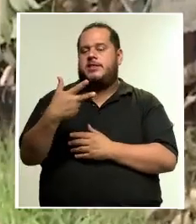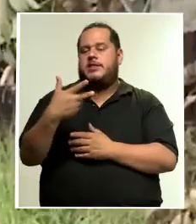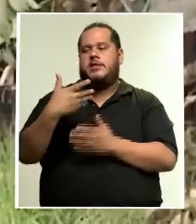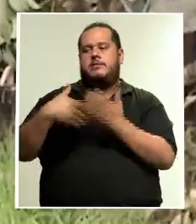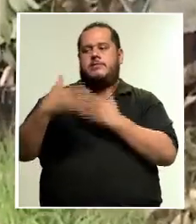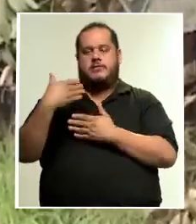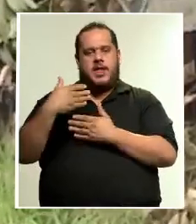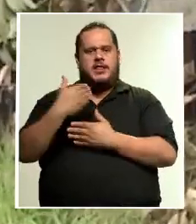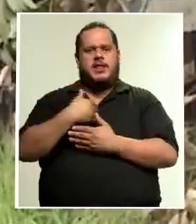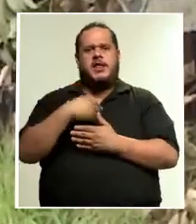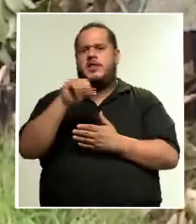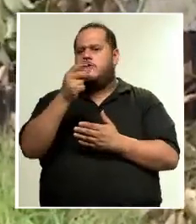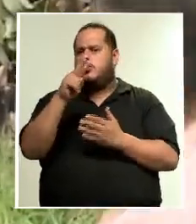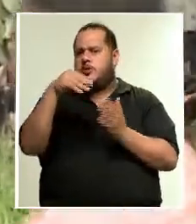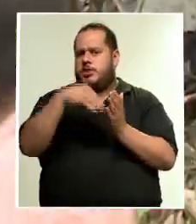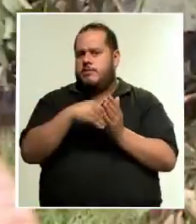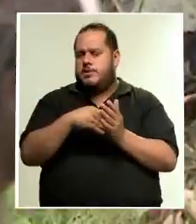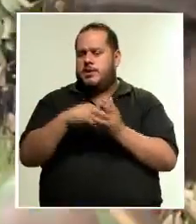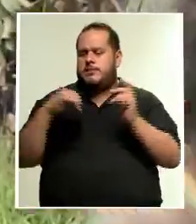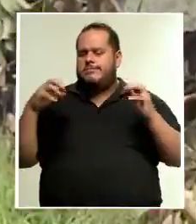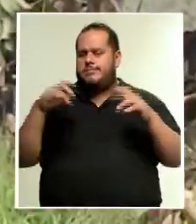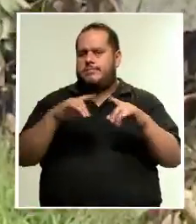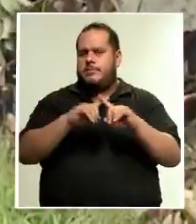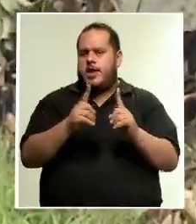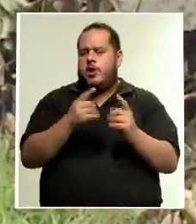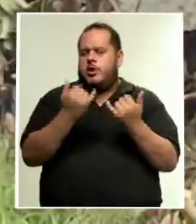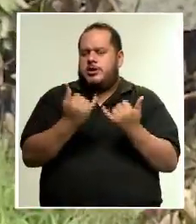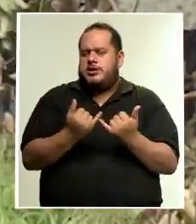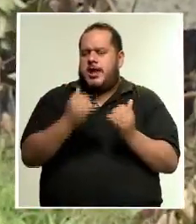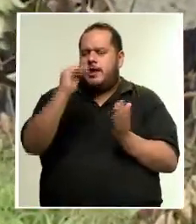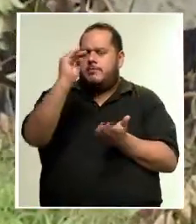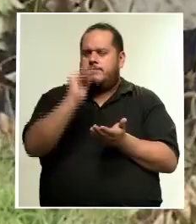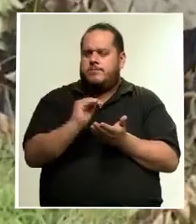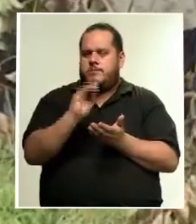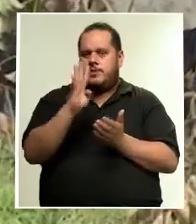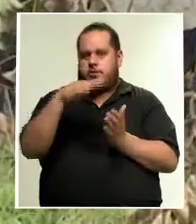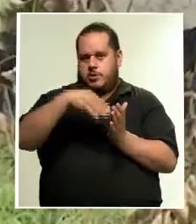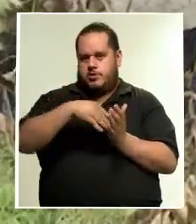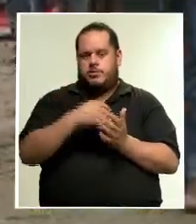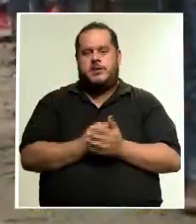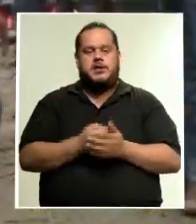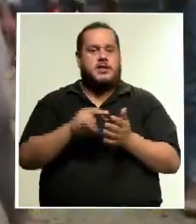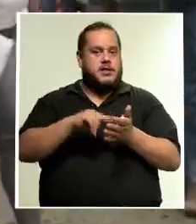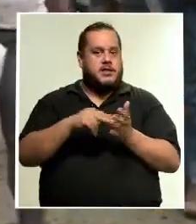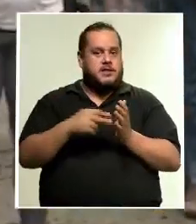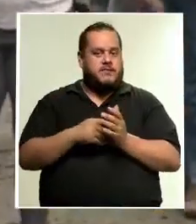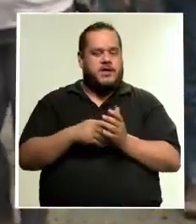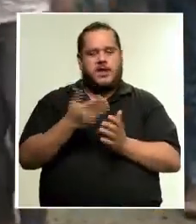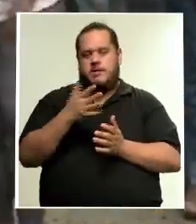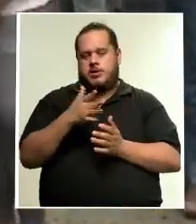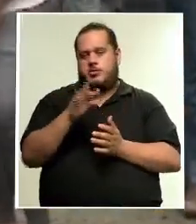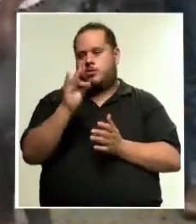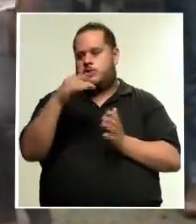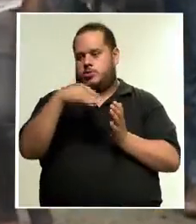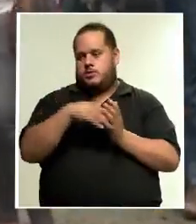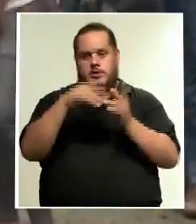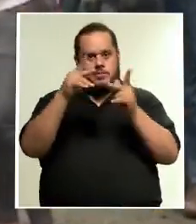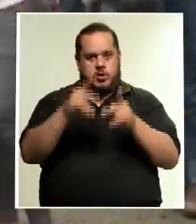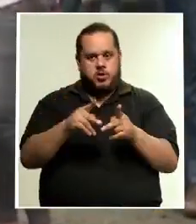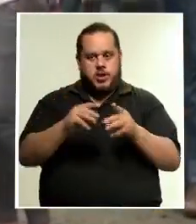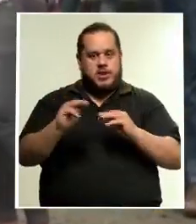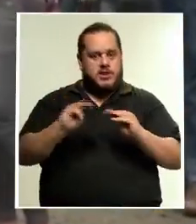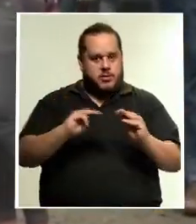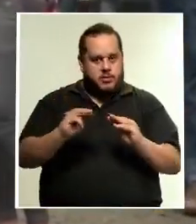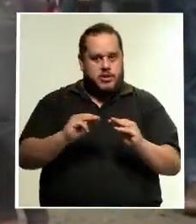12.000 migrantes, sin embargo a la fecha quedan un poco menos de 4.000, es decir, unas 8.000 personas se movilizan